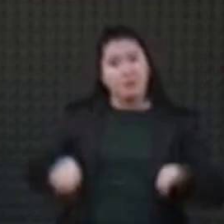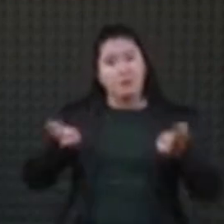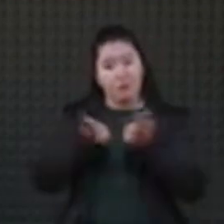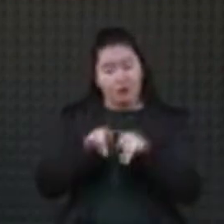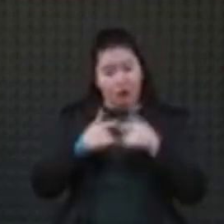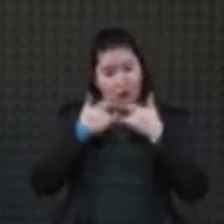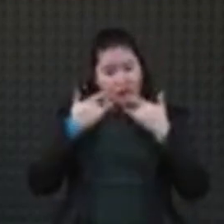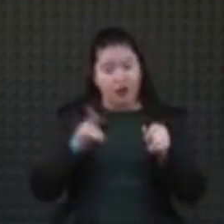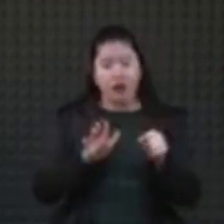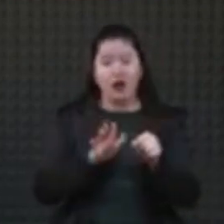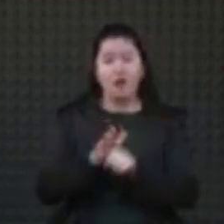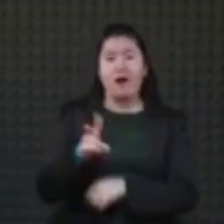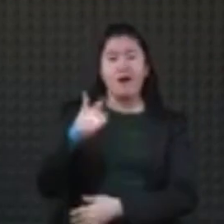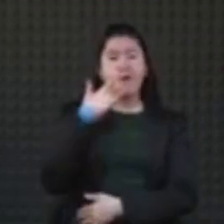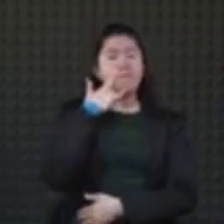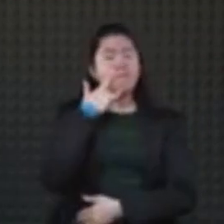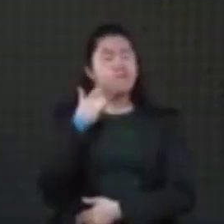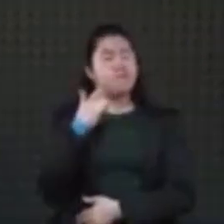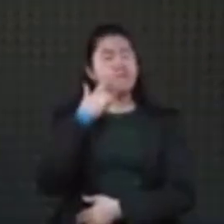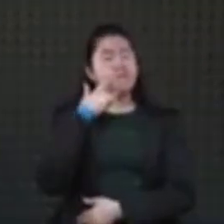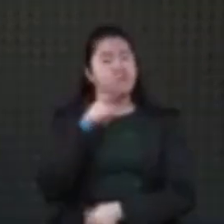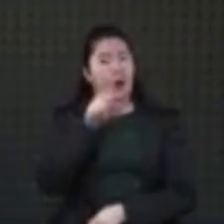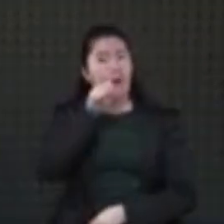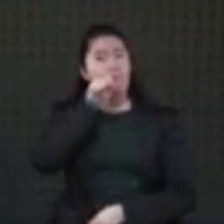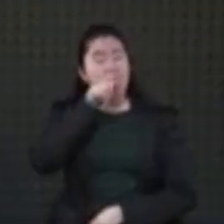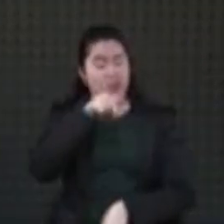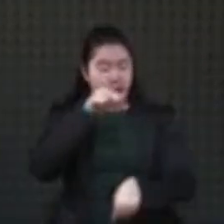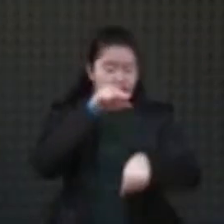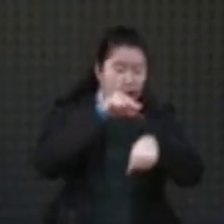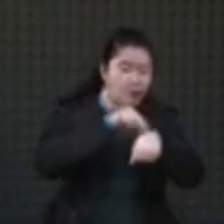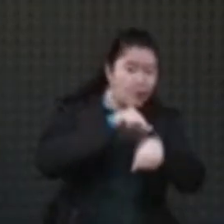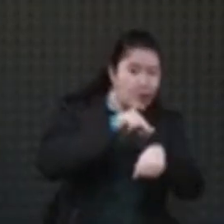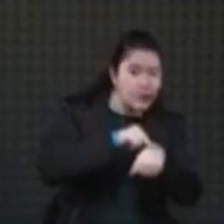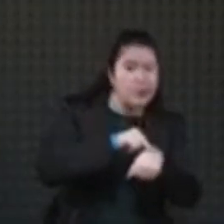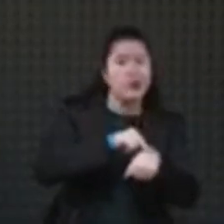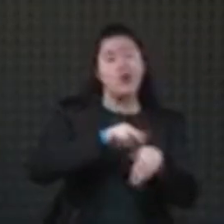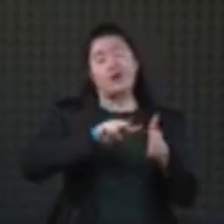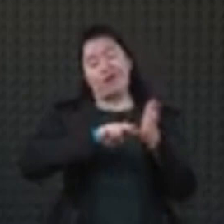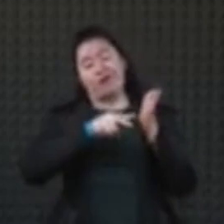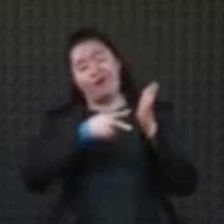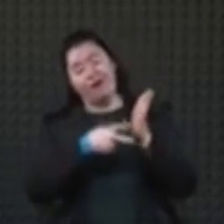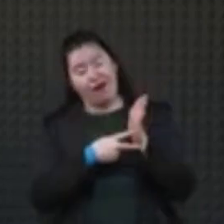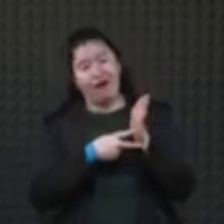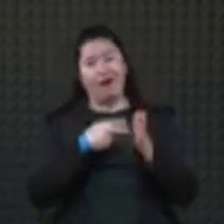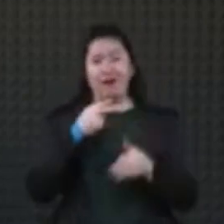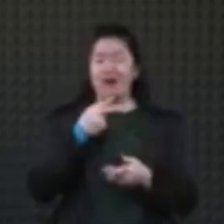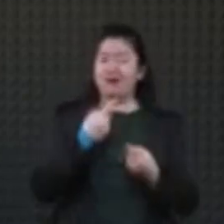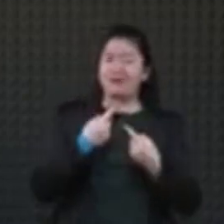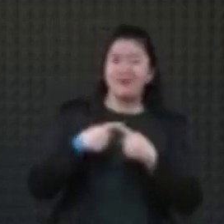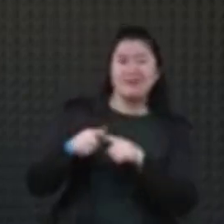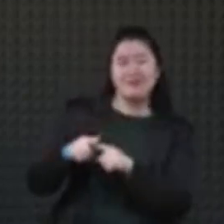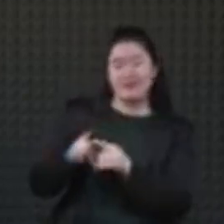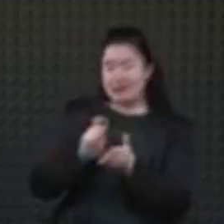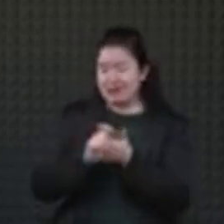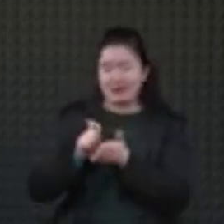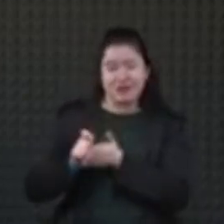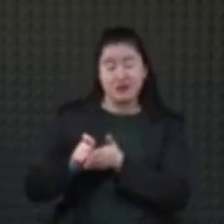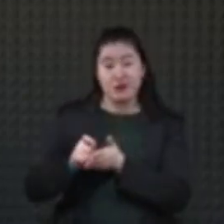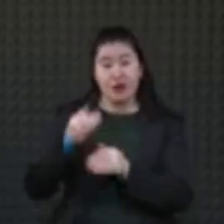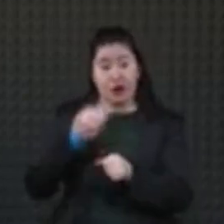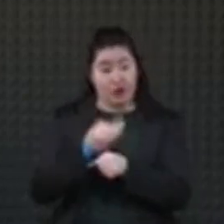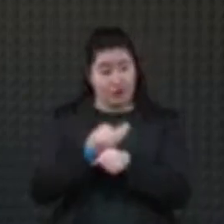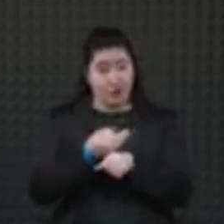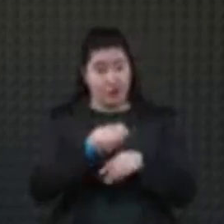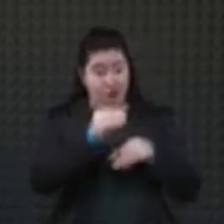médicas, como escritoras. El cambio cultural que representa este Paseo de las Heroínas es